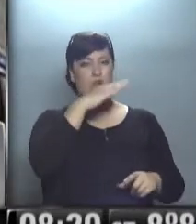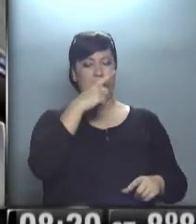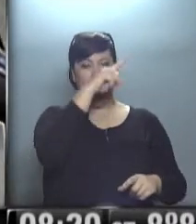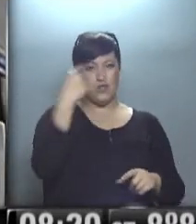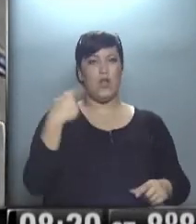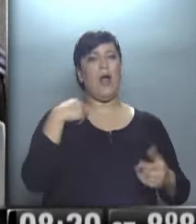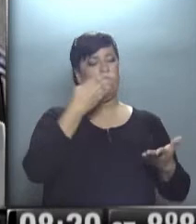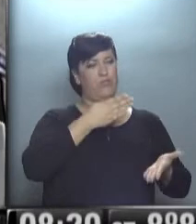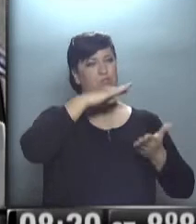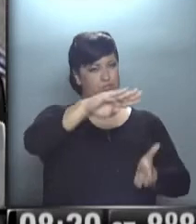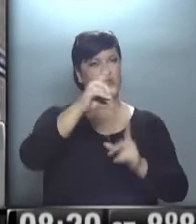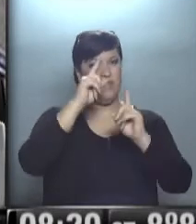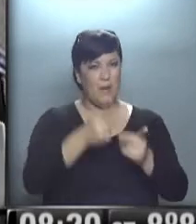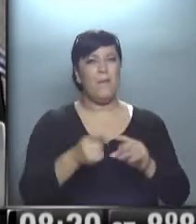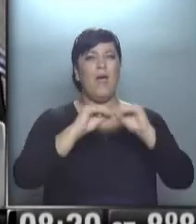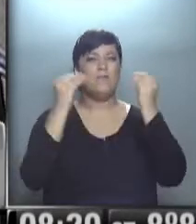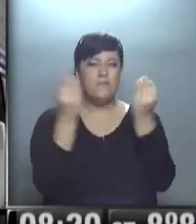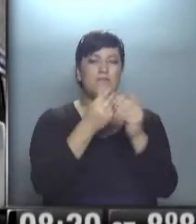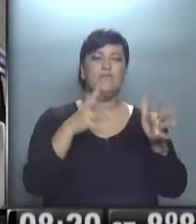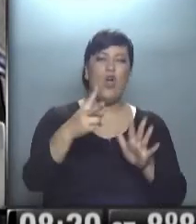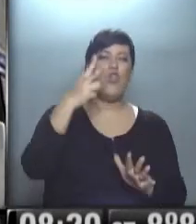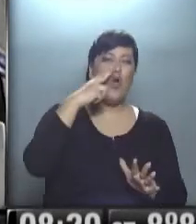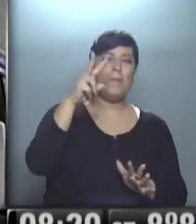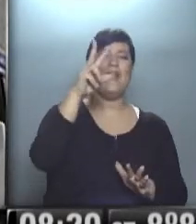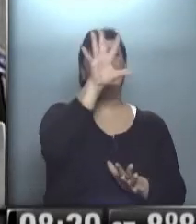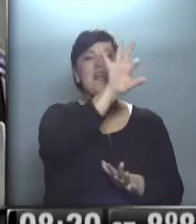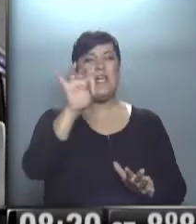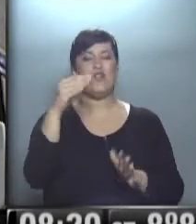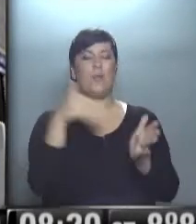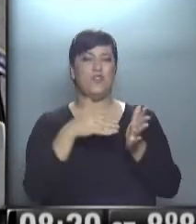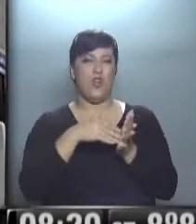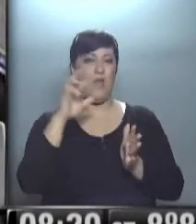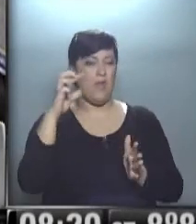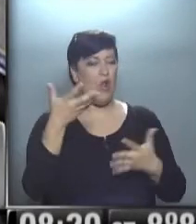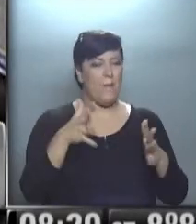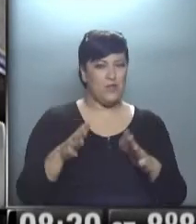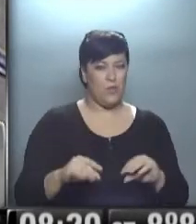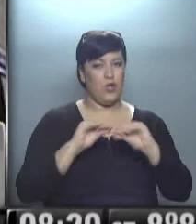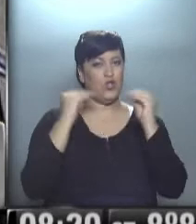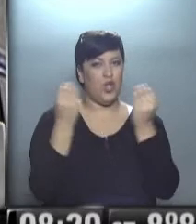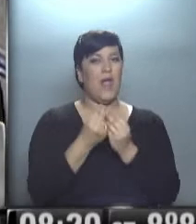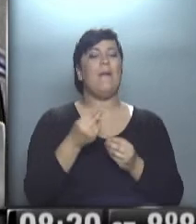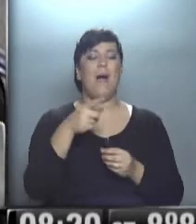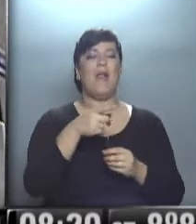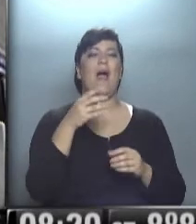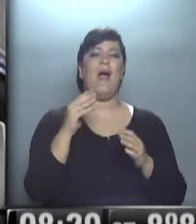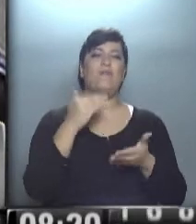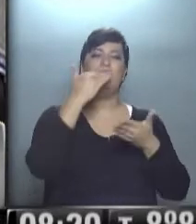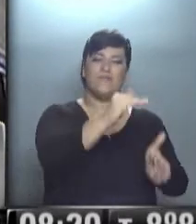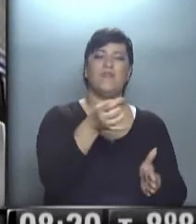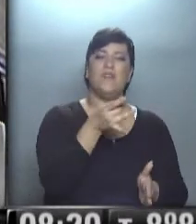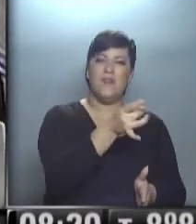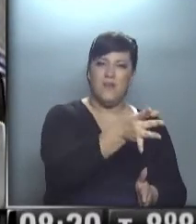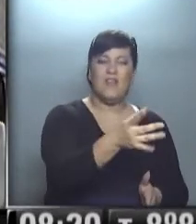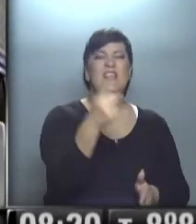diversos componentes alcanza a cerca de 2.500 millones de dólares en este sentido esto implica desde la adquisición de